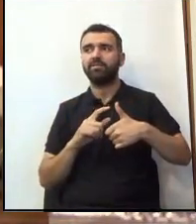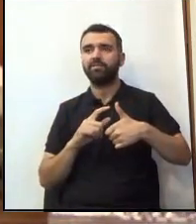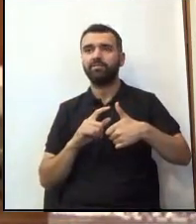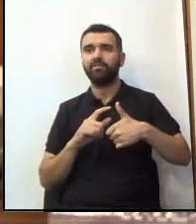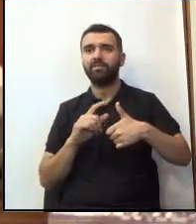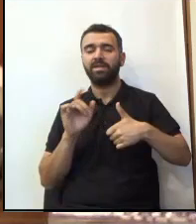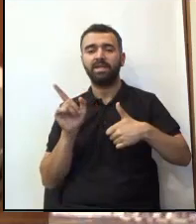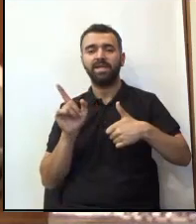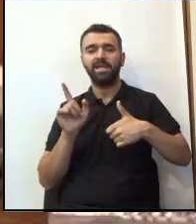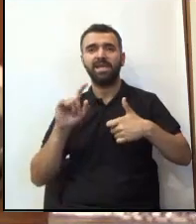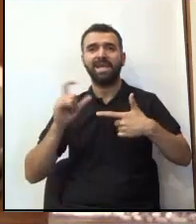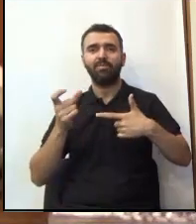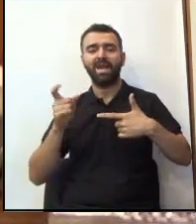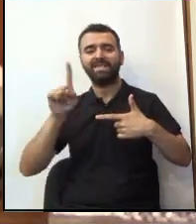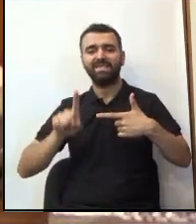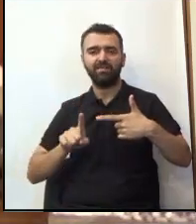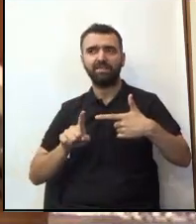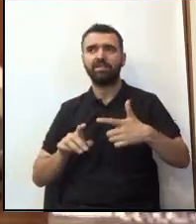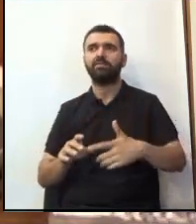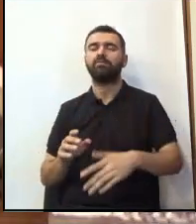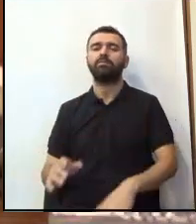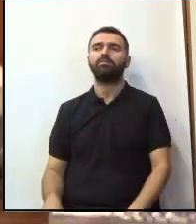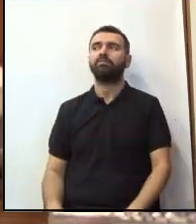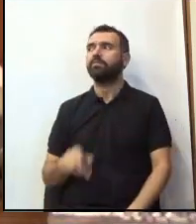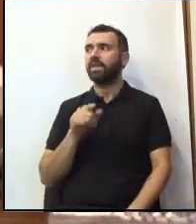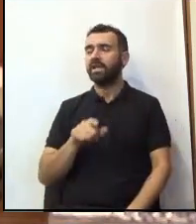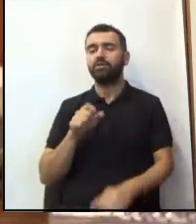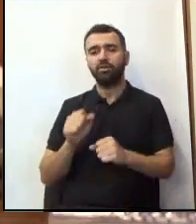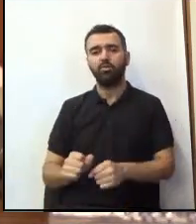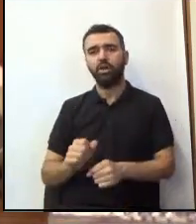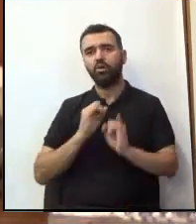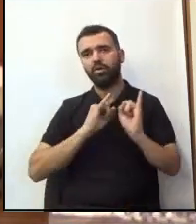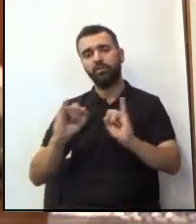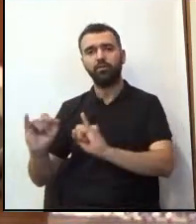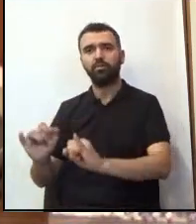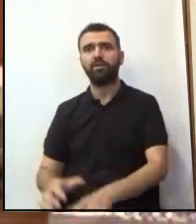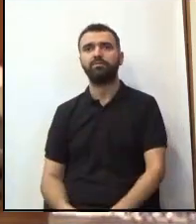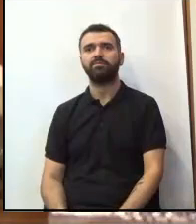y Germán Silvester. Eso es lo que puedo informar.